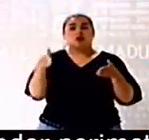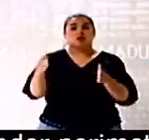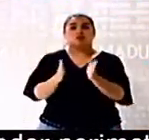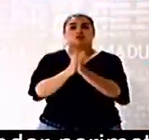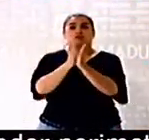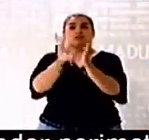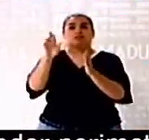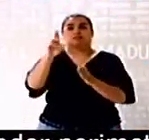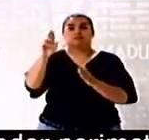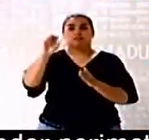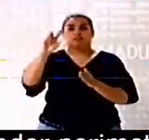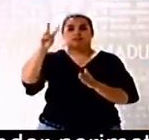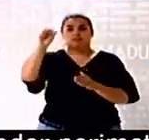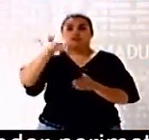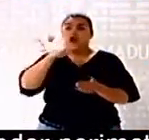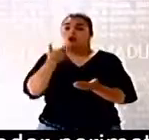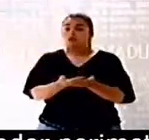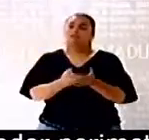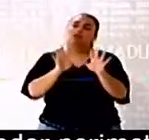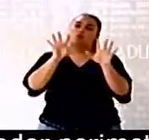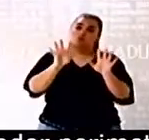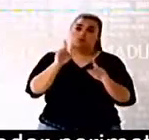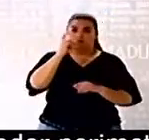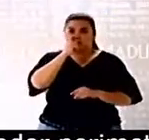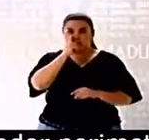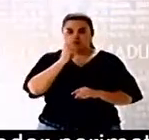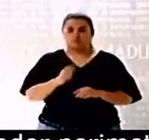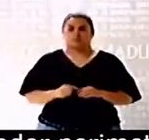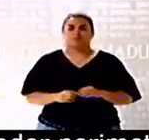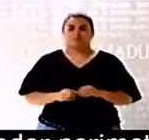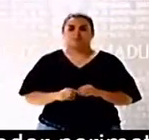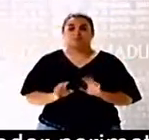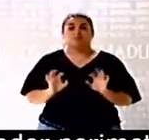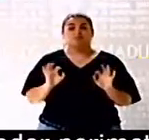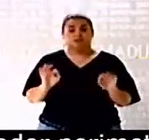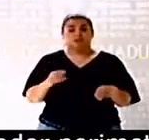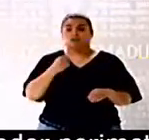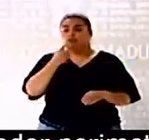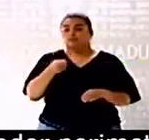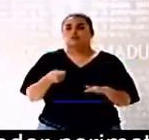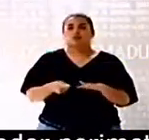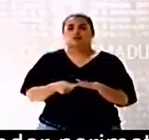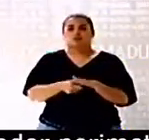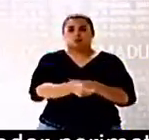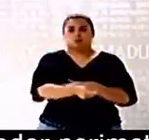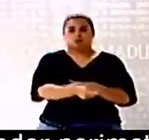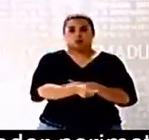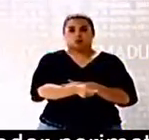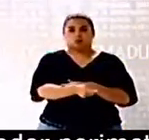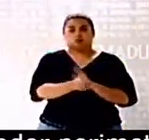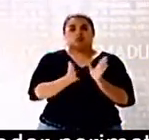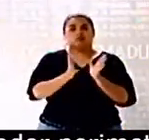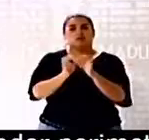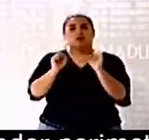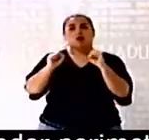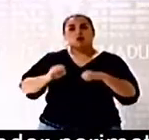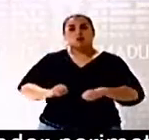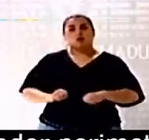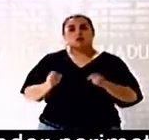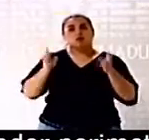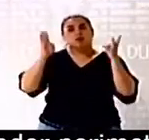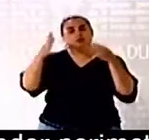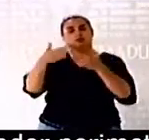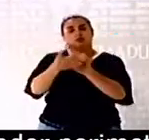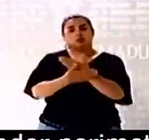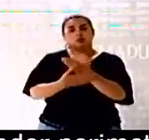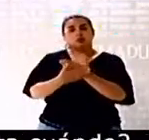Serván. ¿Hasta cuándo? Hasta el 9 de junio. Eso es lo que dice la solicitud del acuerdo del Consejo de